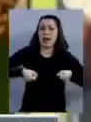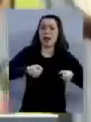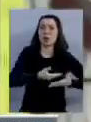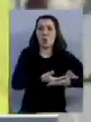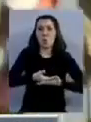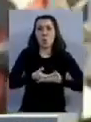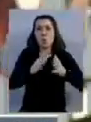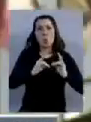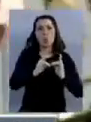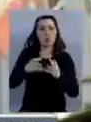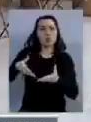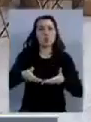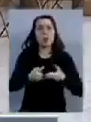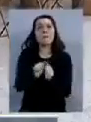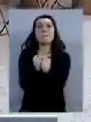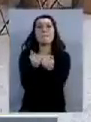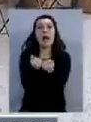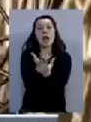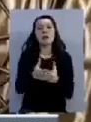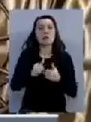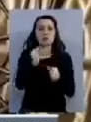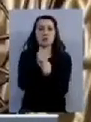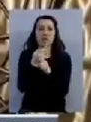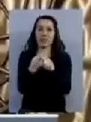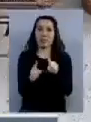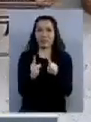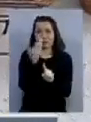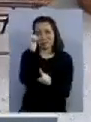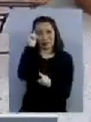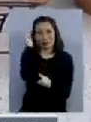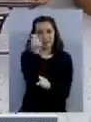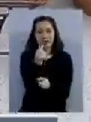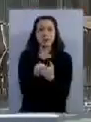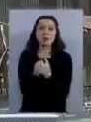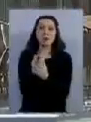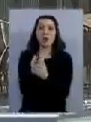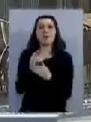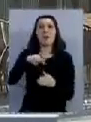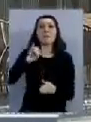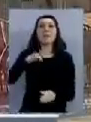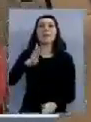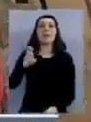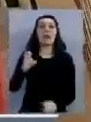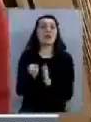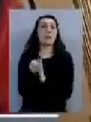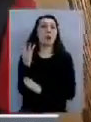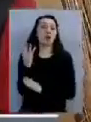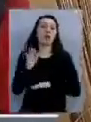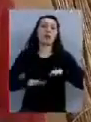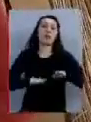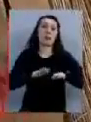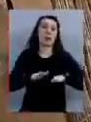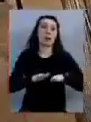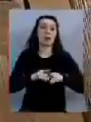cunas, paneras, surgen trabajos más vanguardistas. Así ponen nuevamente el mimbre de moda. Va a depender de